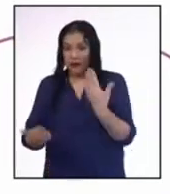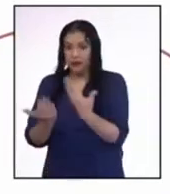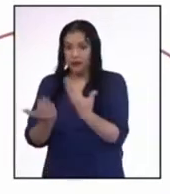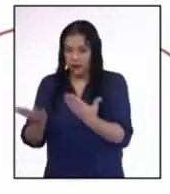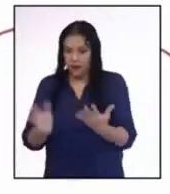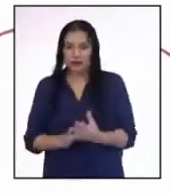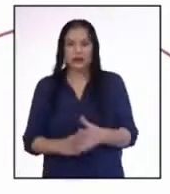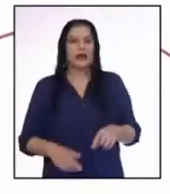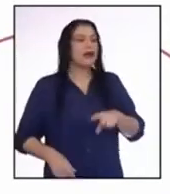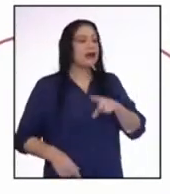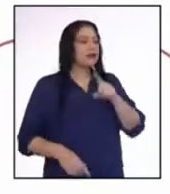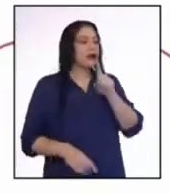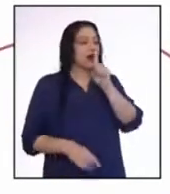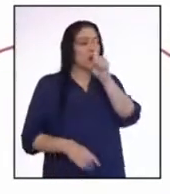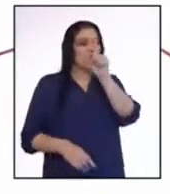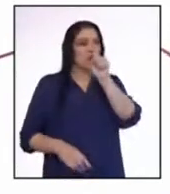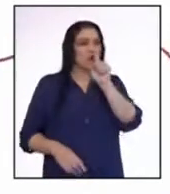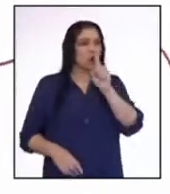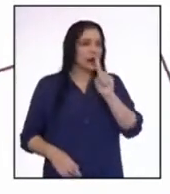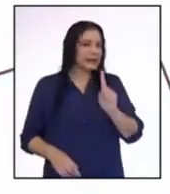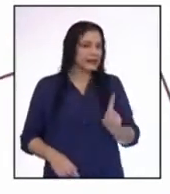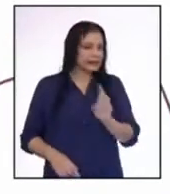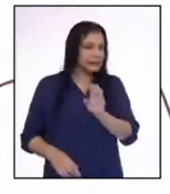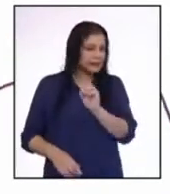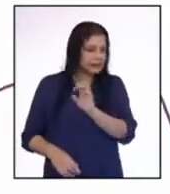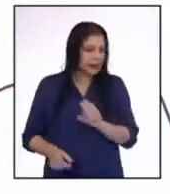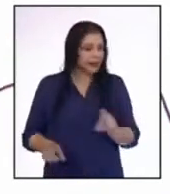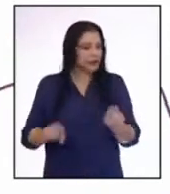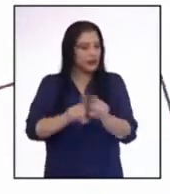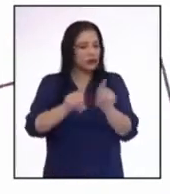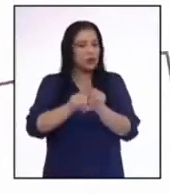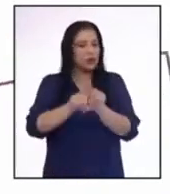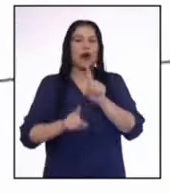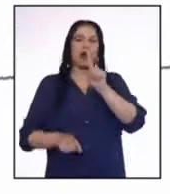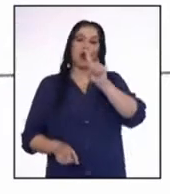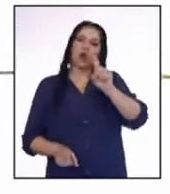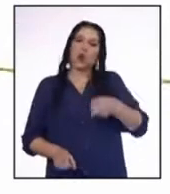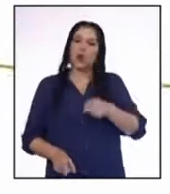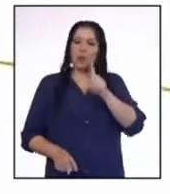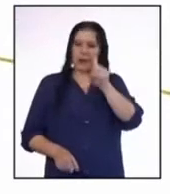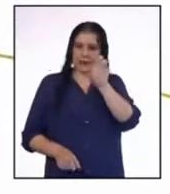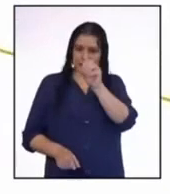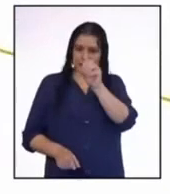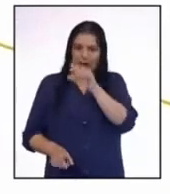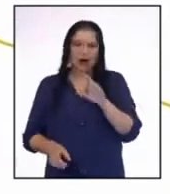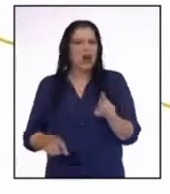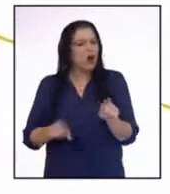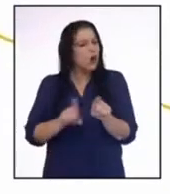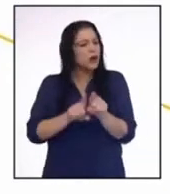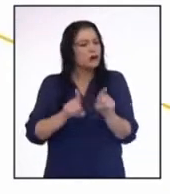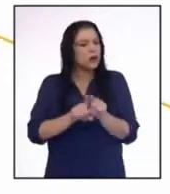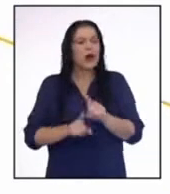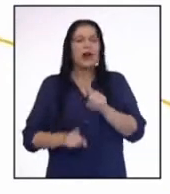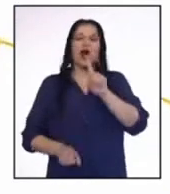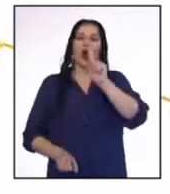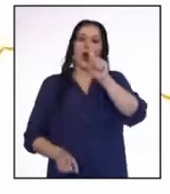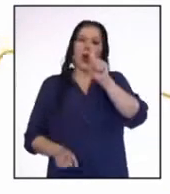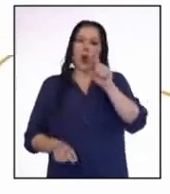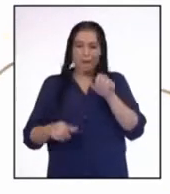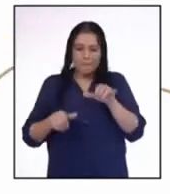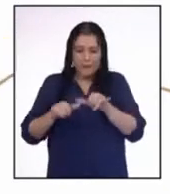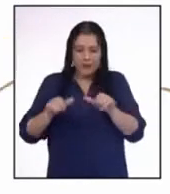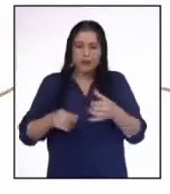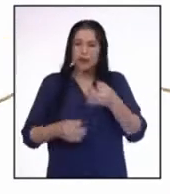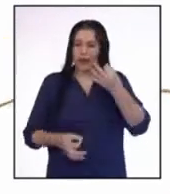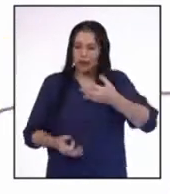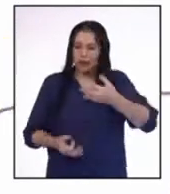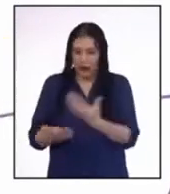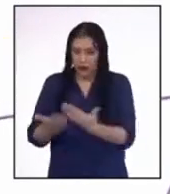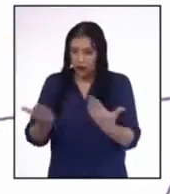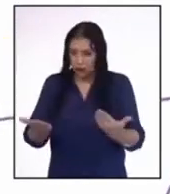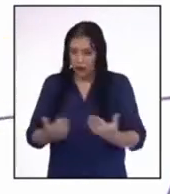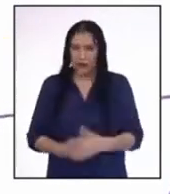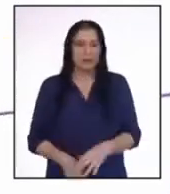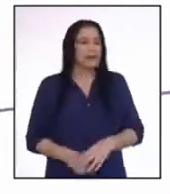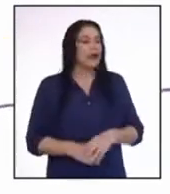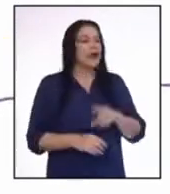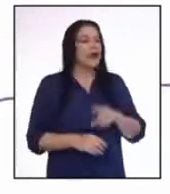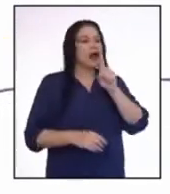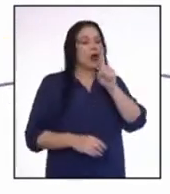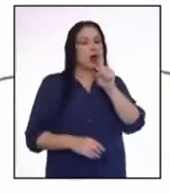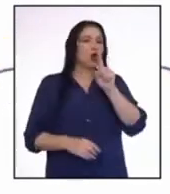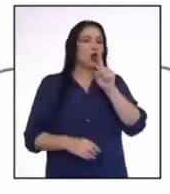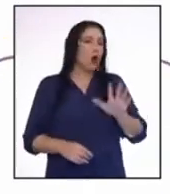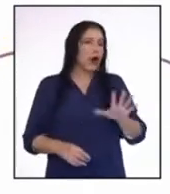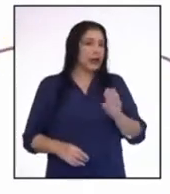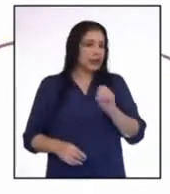escala 1 a 100, un centímetro del plano equivale a 100 centímetros, o lo que es lo mismo, 1 metro de la realidad. En la escala 1